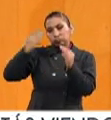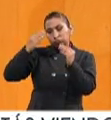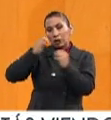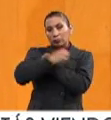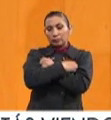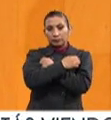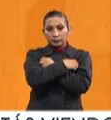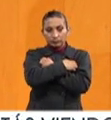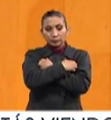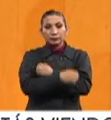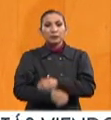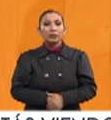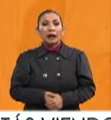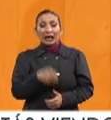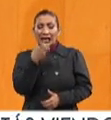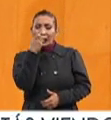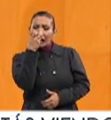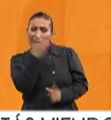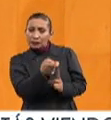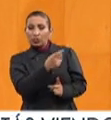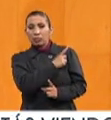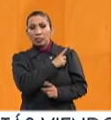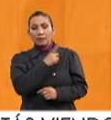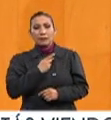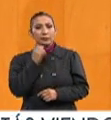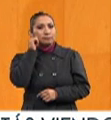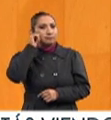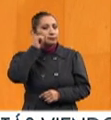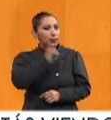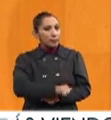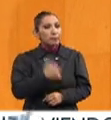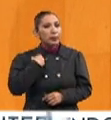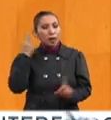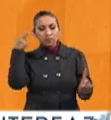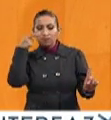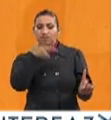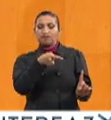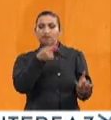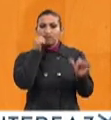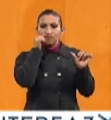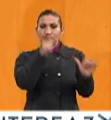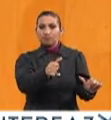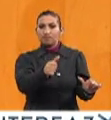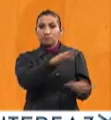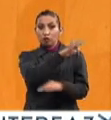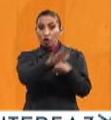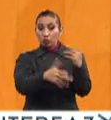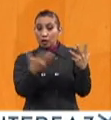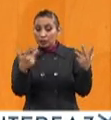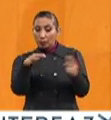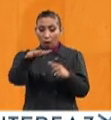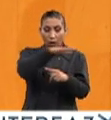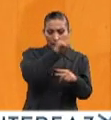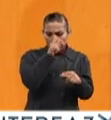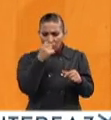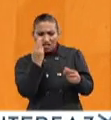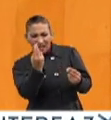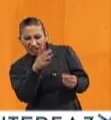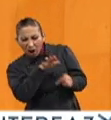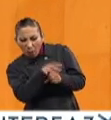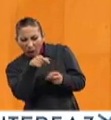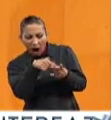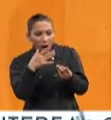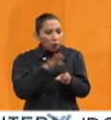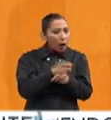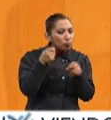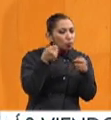educación. Ese es y debe ser siempre nuestro foco. Si todo lo hacemos alrededor de ellos,